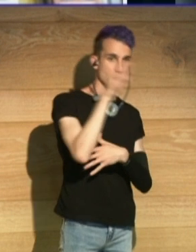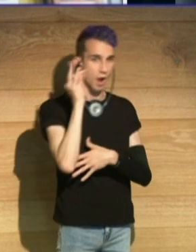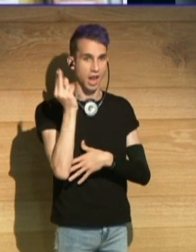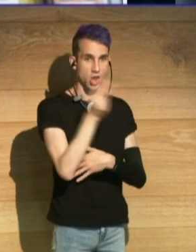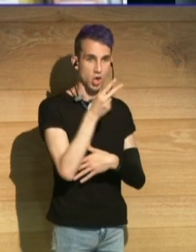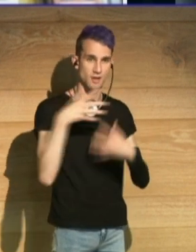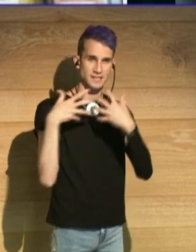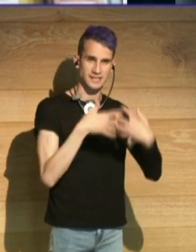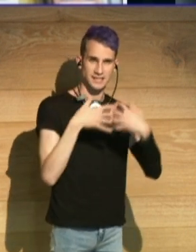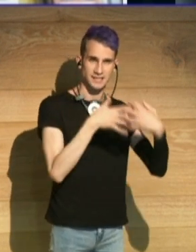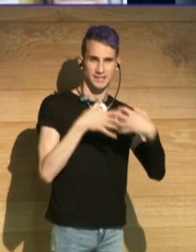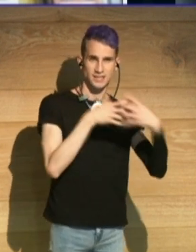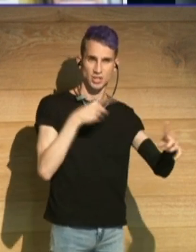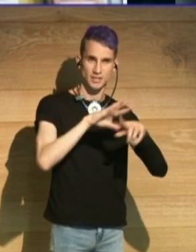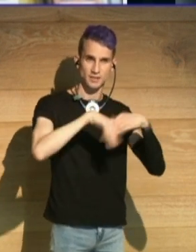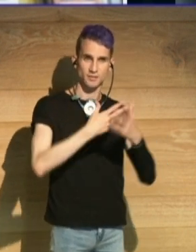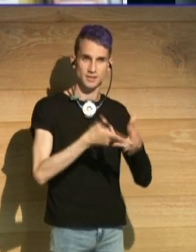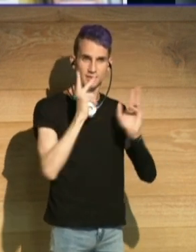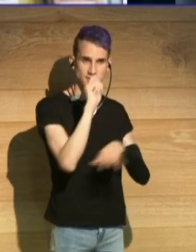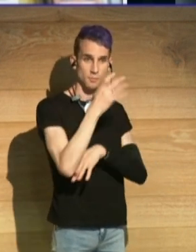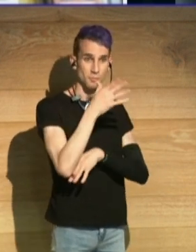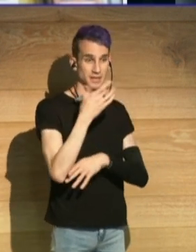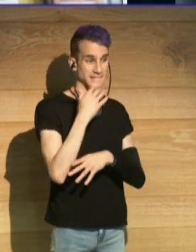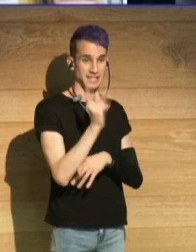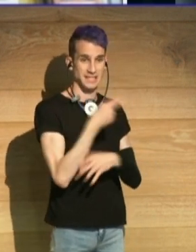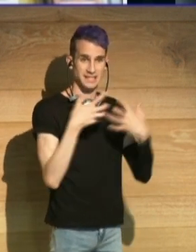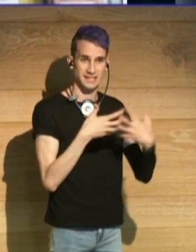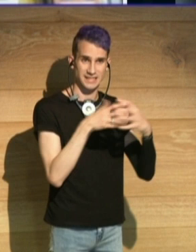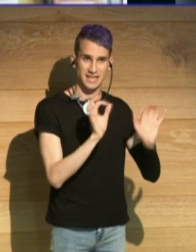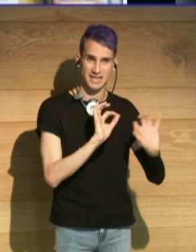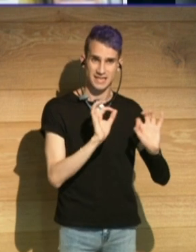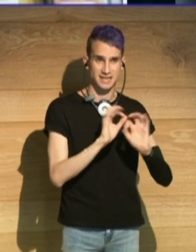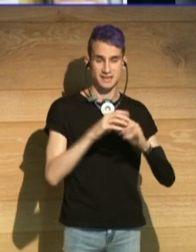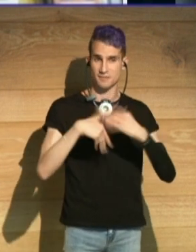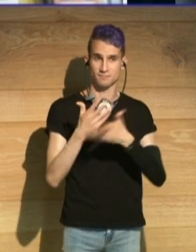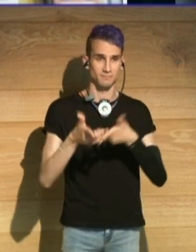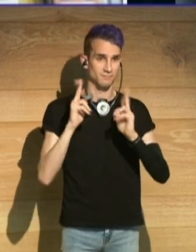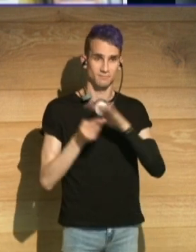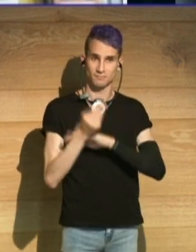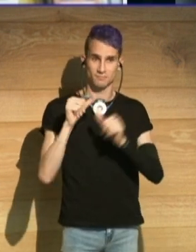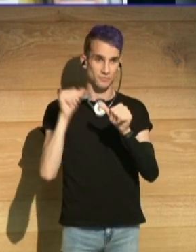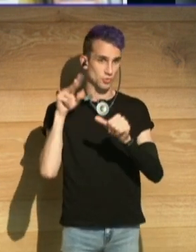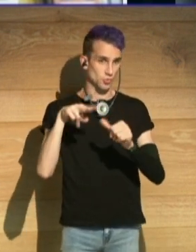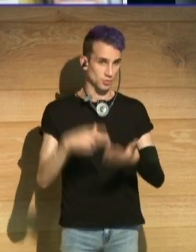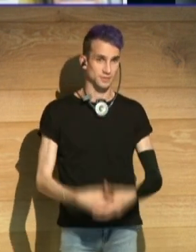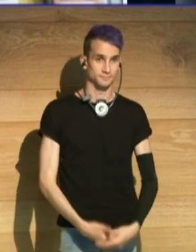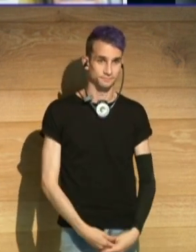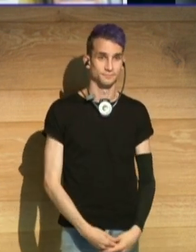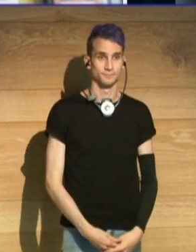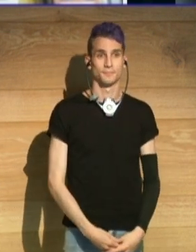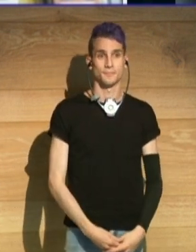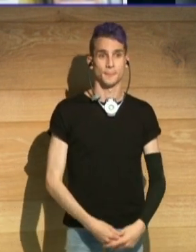para que surgiera, porque de otra forma no hubiera nacido. Y no se puede dar por sentado que siga viviendo. Será la lucha